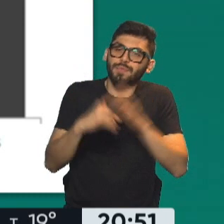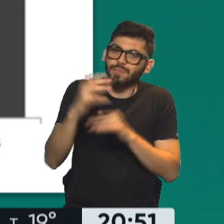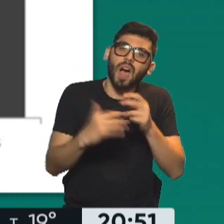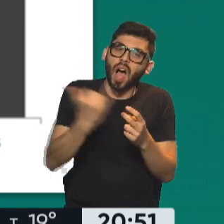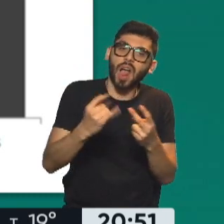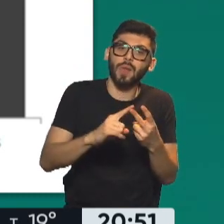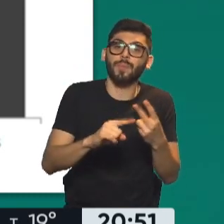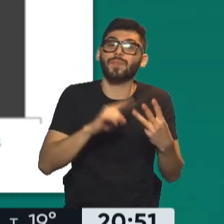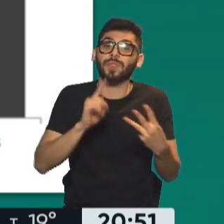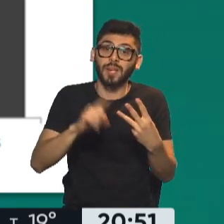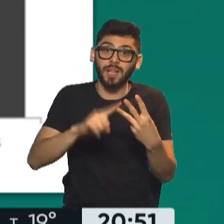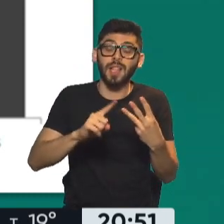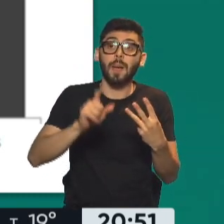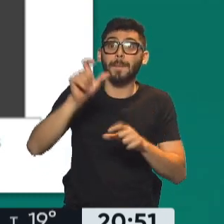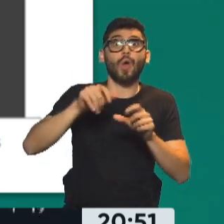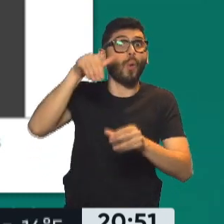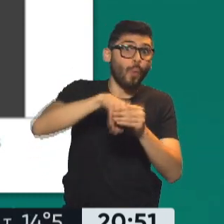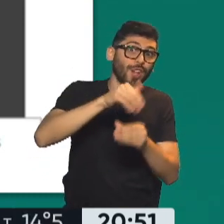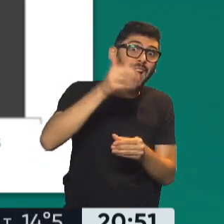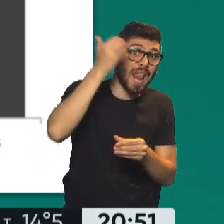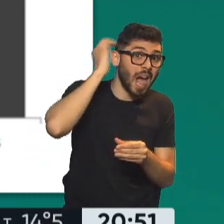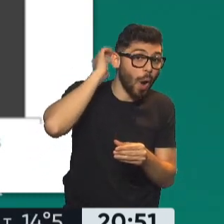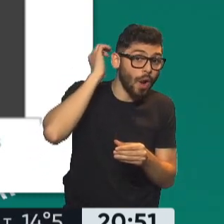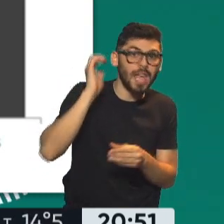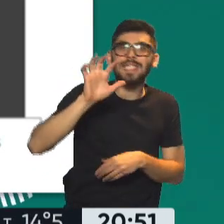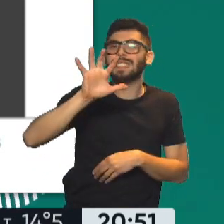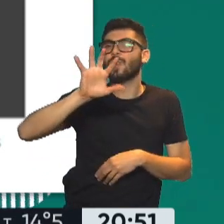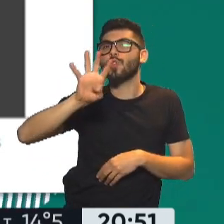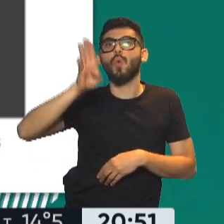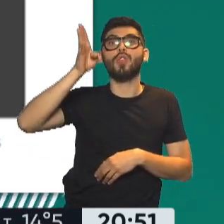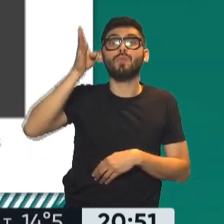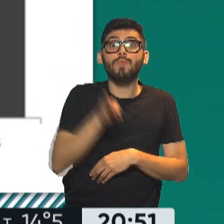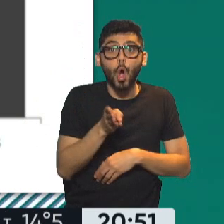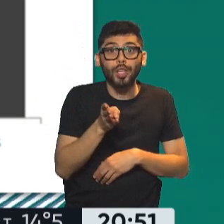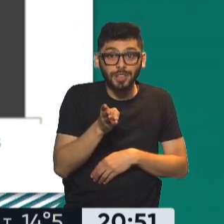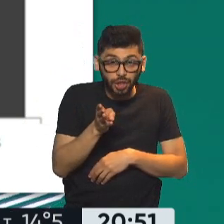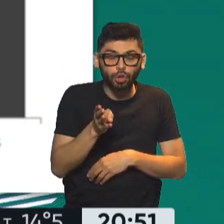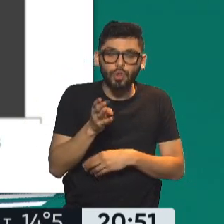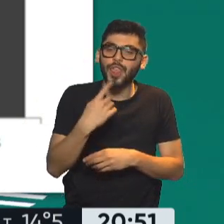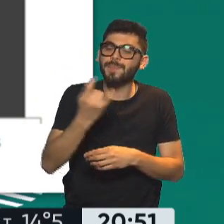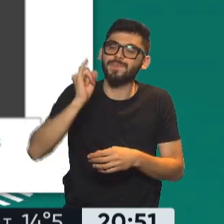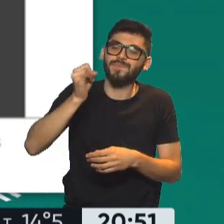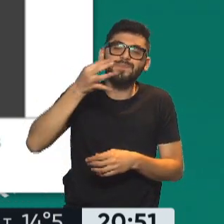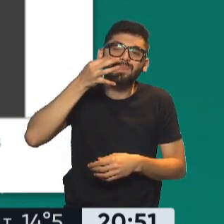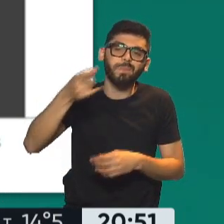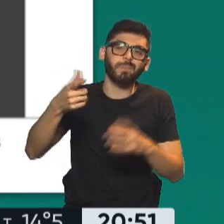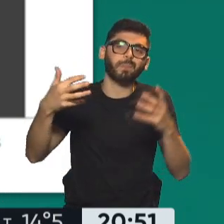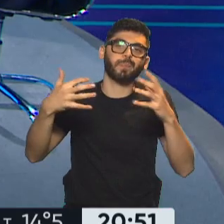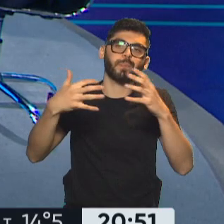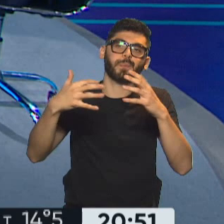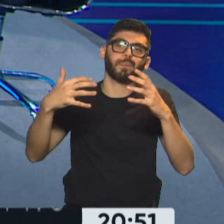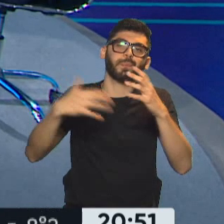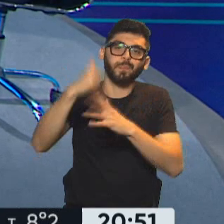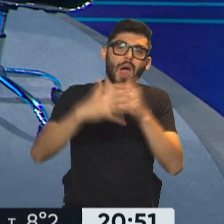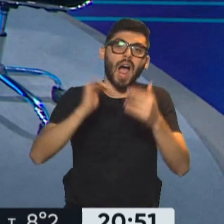el 54% de los que votaron a Roberto Labaña. Cuando hay sesgo, la diferencia es notable entre